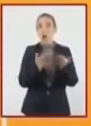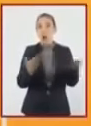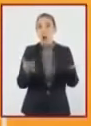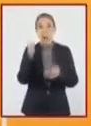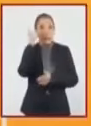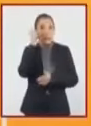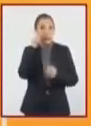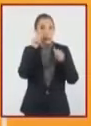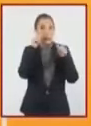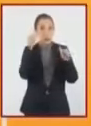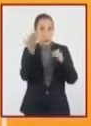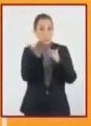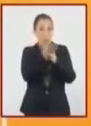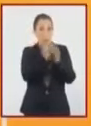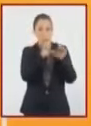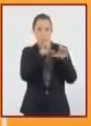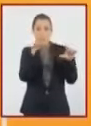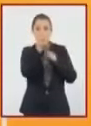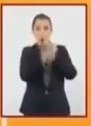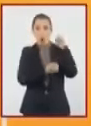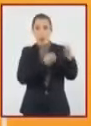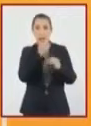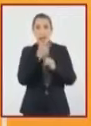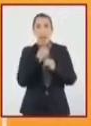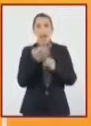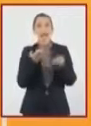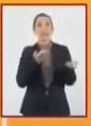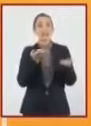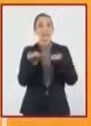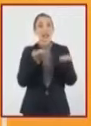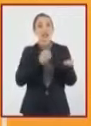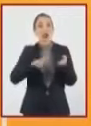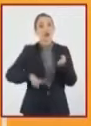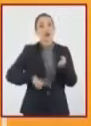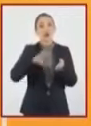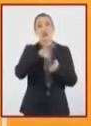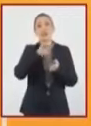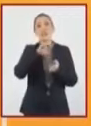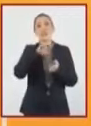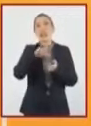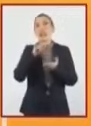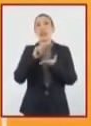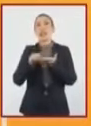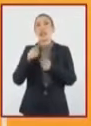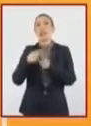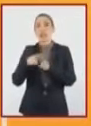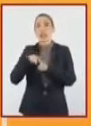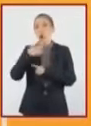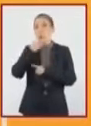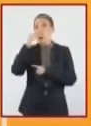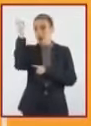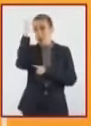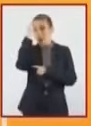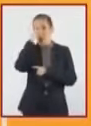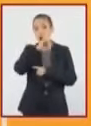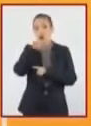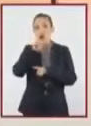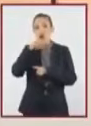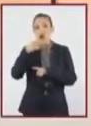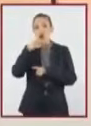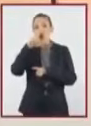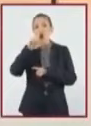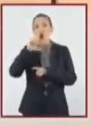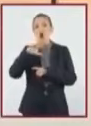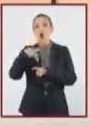con atención un fragmento de la obra Ensayo sobre el gobierno civil, escrito por el filósofo John